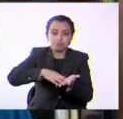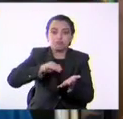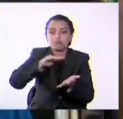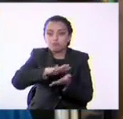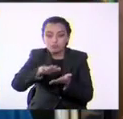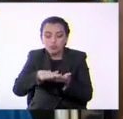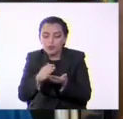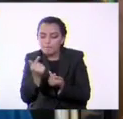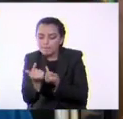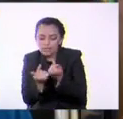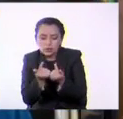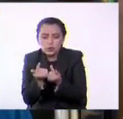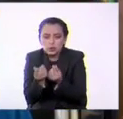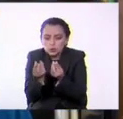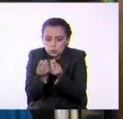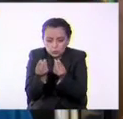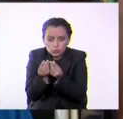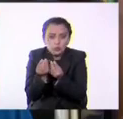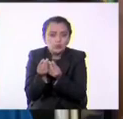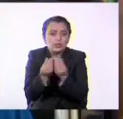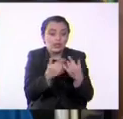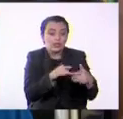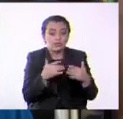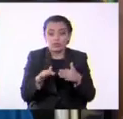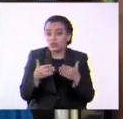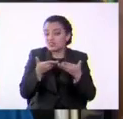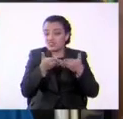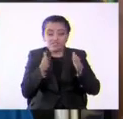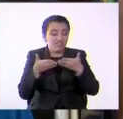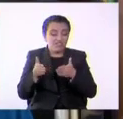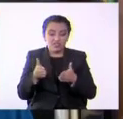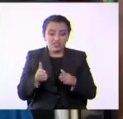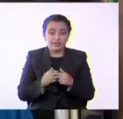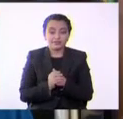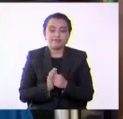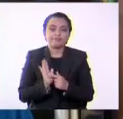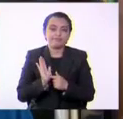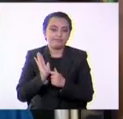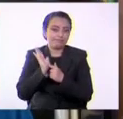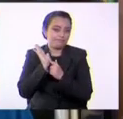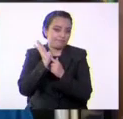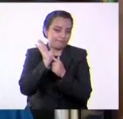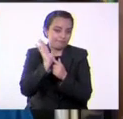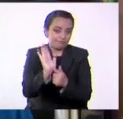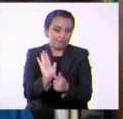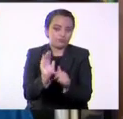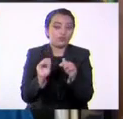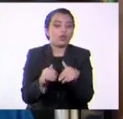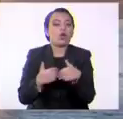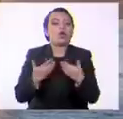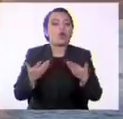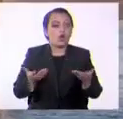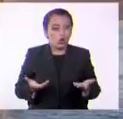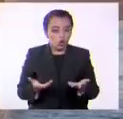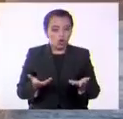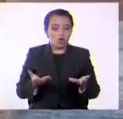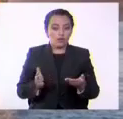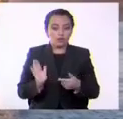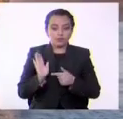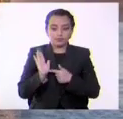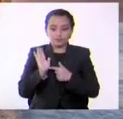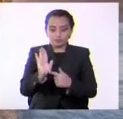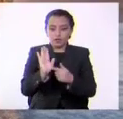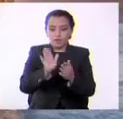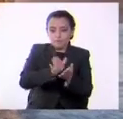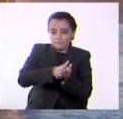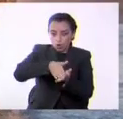que ha estado haciendo actividades de otro tipo. Aquí vamos a empezar a ver entonces cómo las inversiones de carácter global, los megaproyectos,